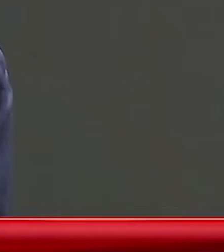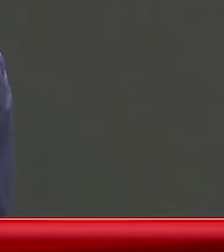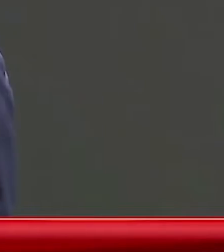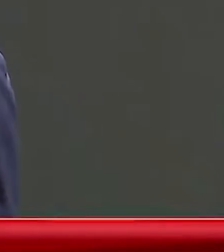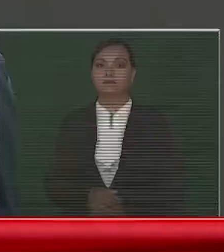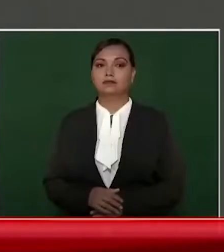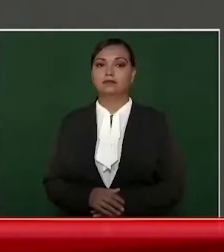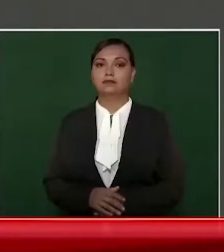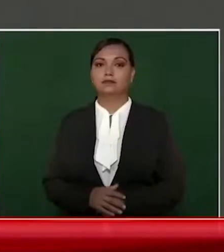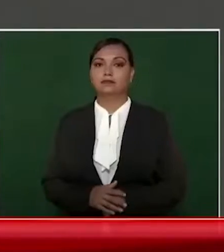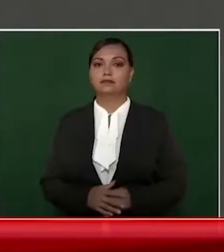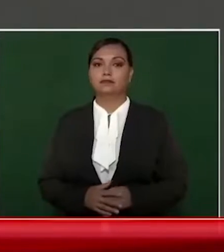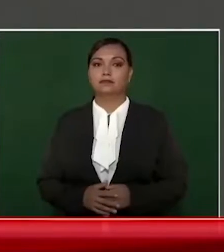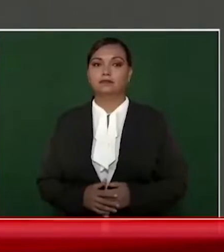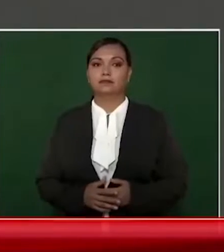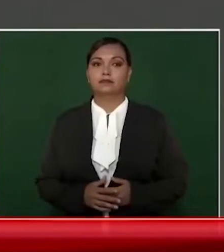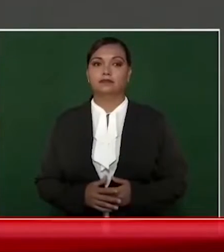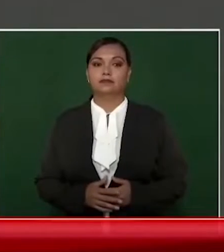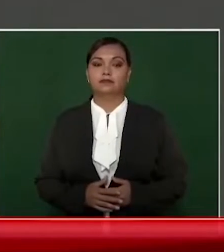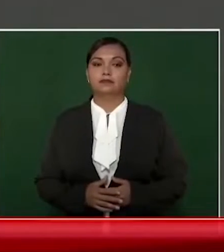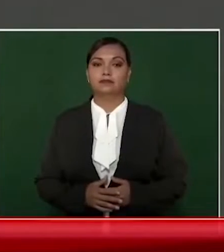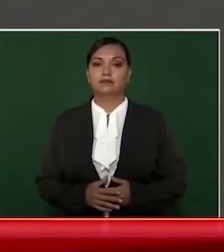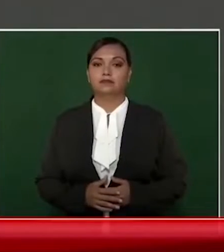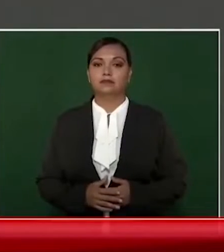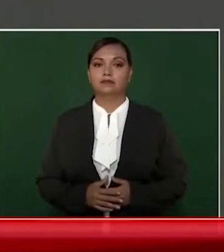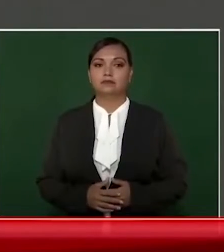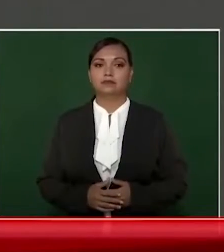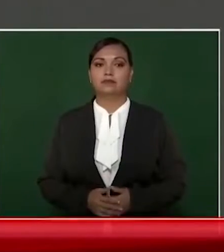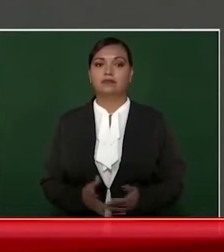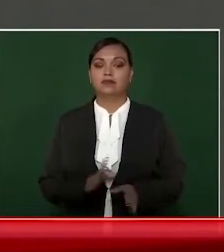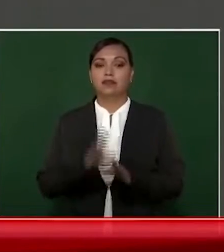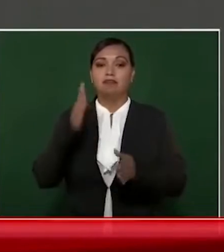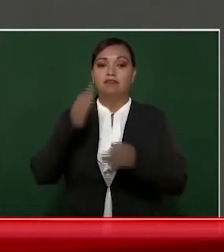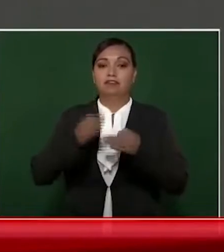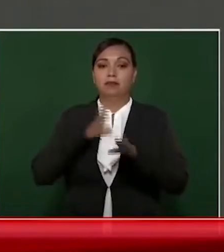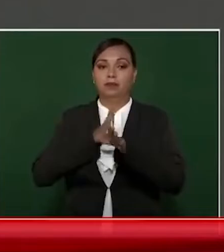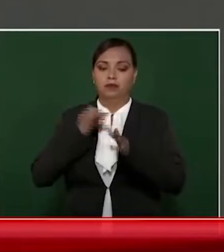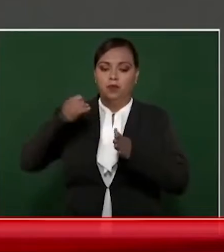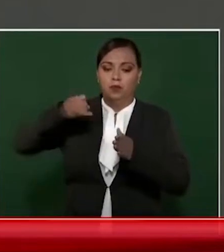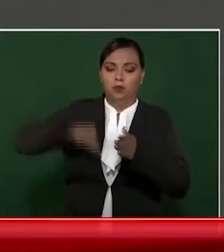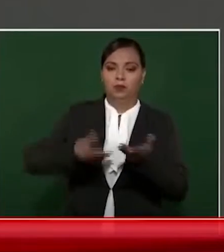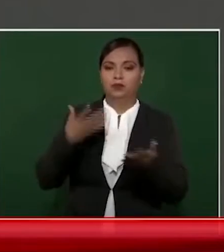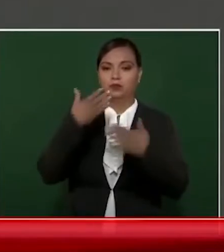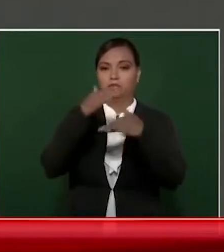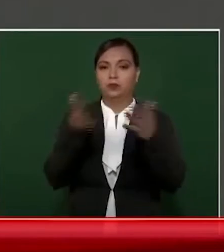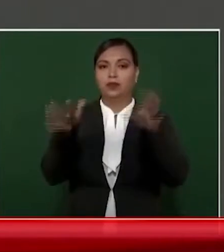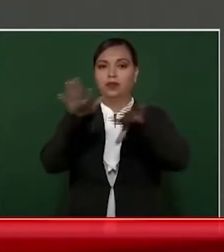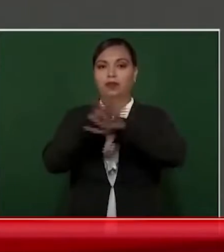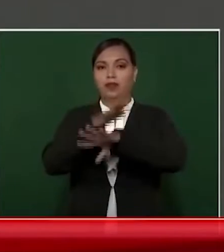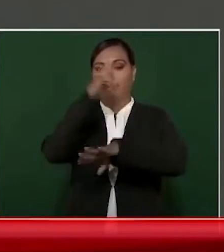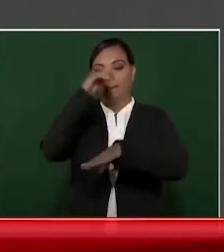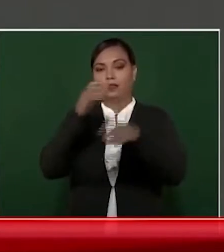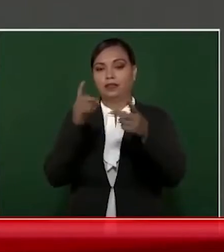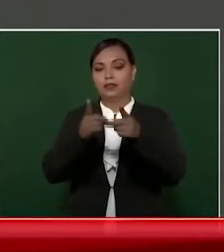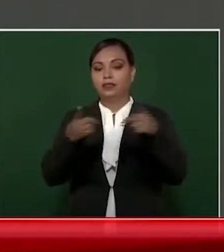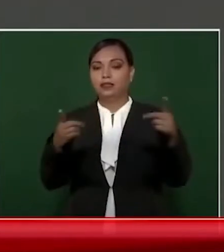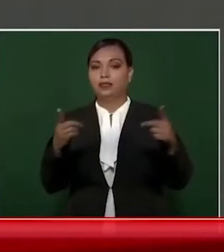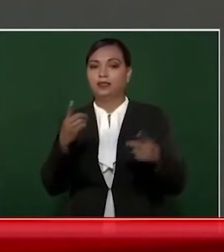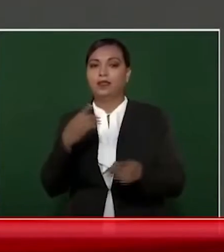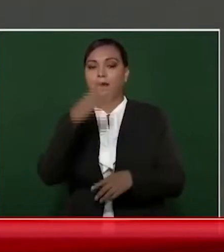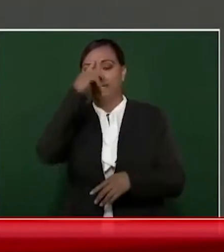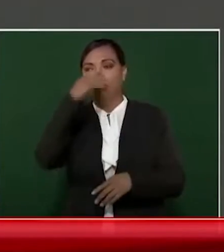profundice en el cambio, que haya acciones para el desarrollo, el